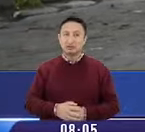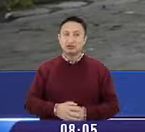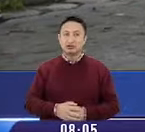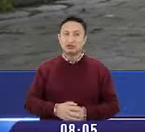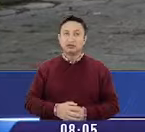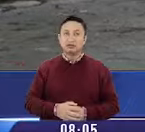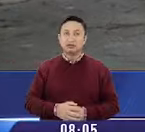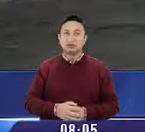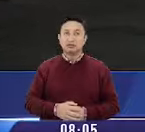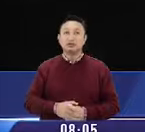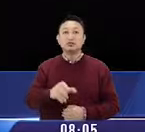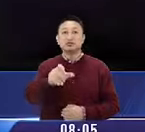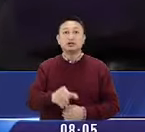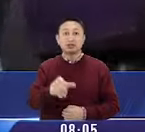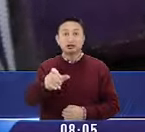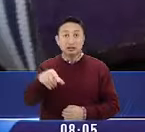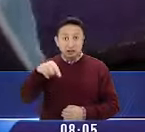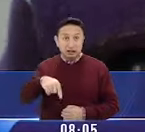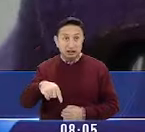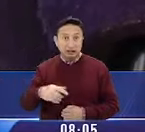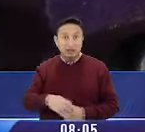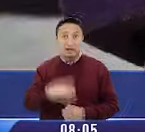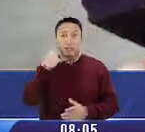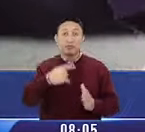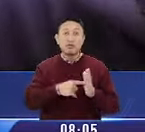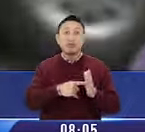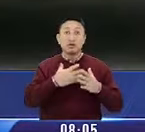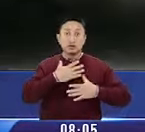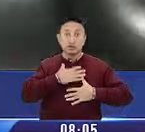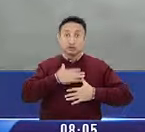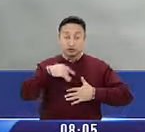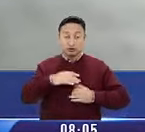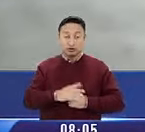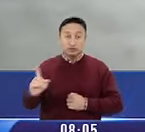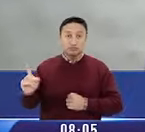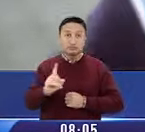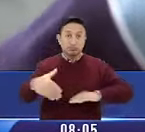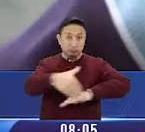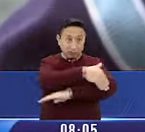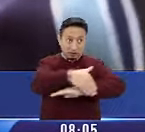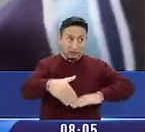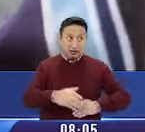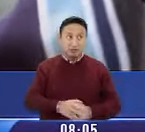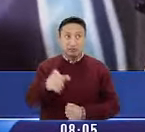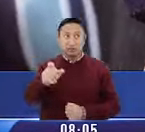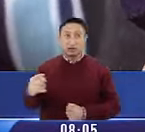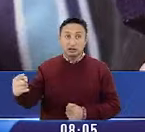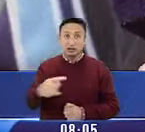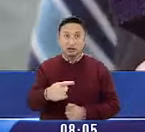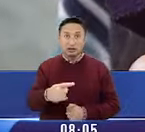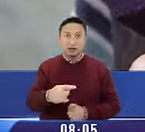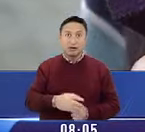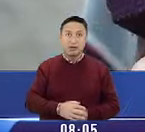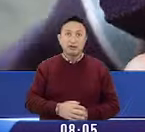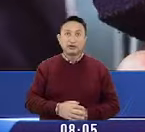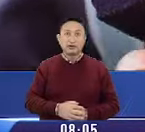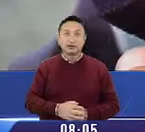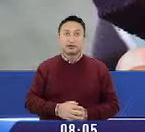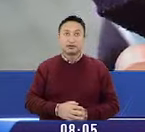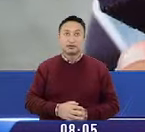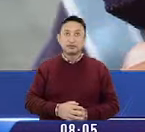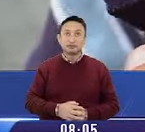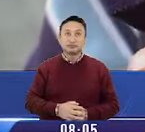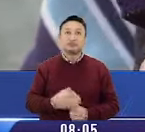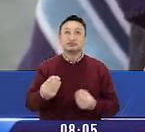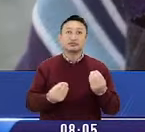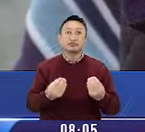Hay mucha gente desocupada y nosotros, por ejemplo, queremos salir a la calle y la gente, hay mucha gente que anda, ¿cómo se llama?, sin